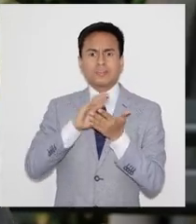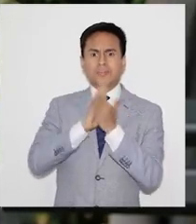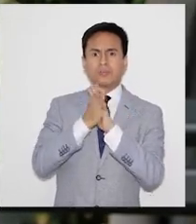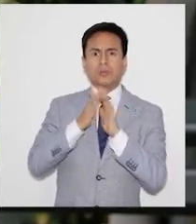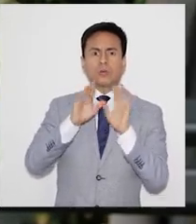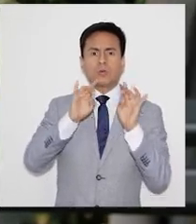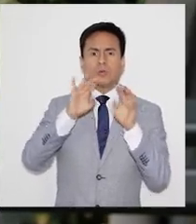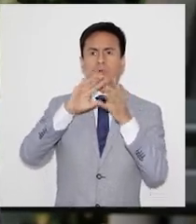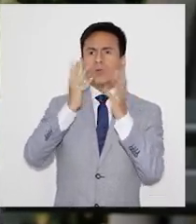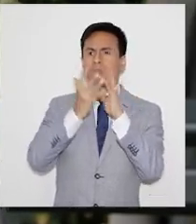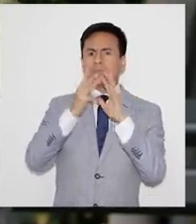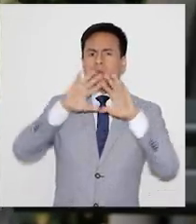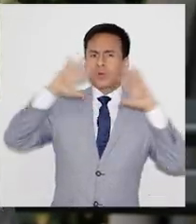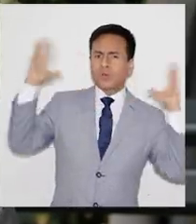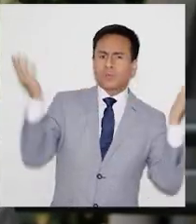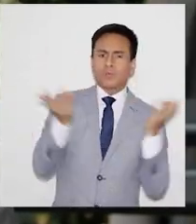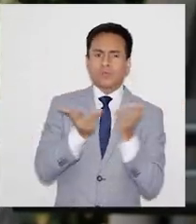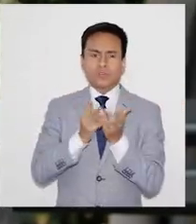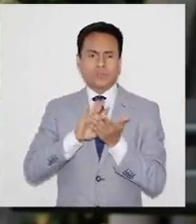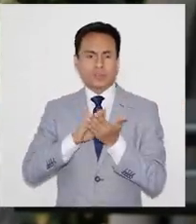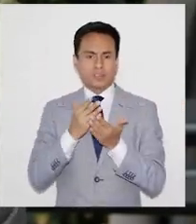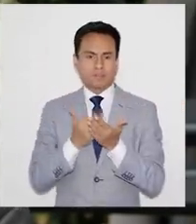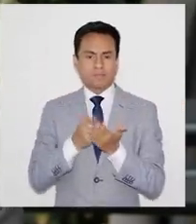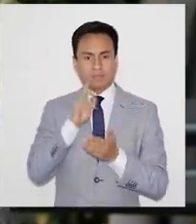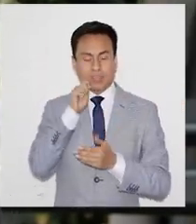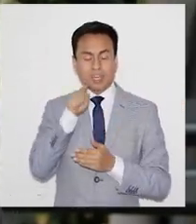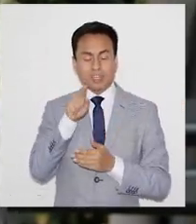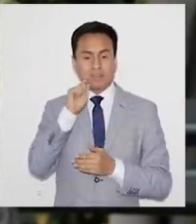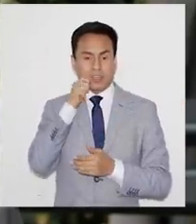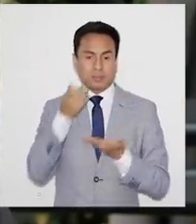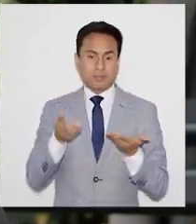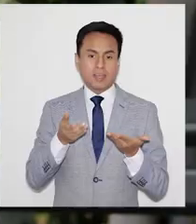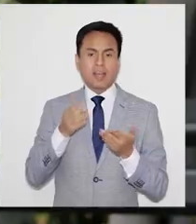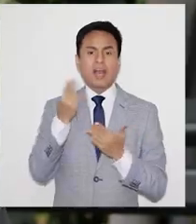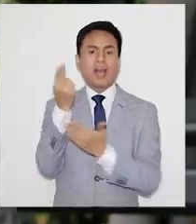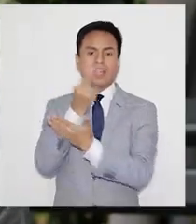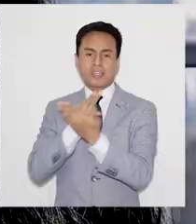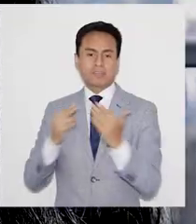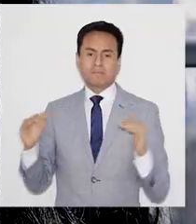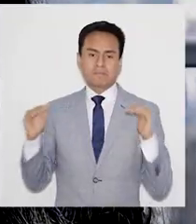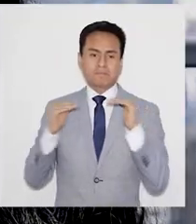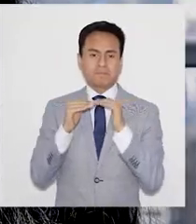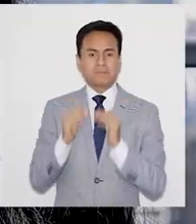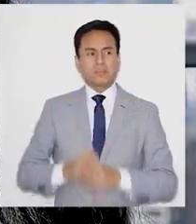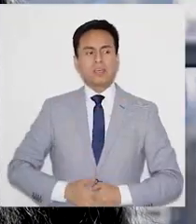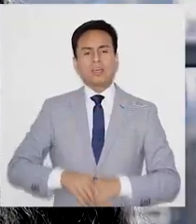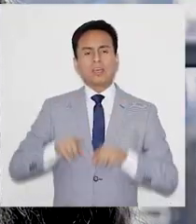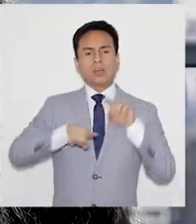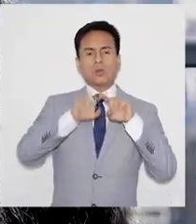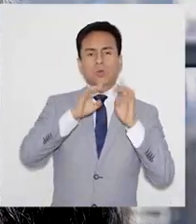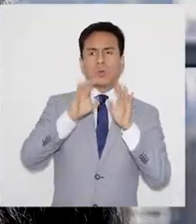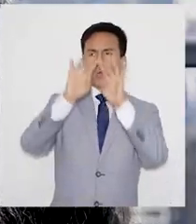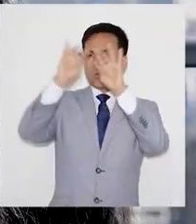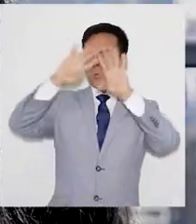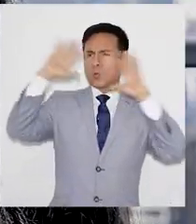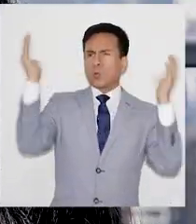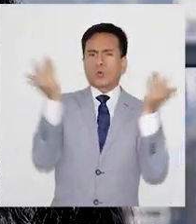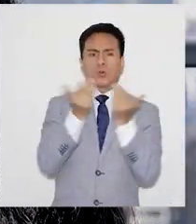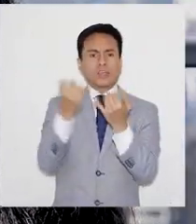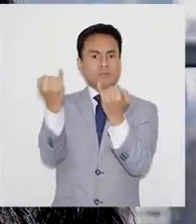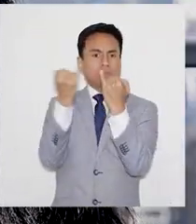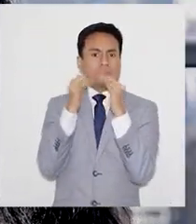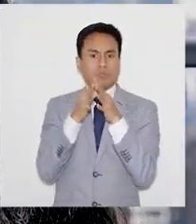es el universo en el cual está nuestro mundo. Así es que es eso, es como el arte. El universo nos dice